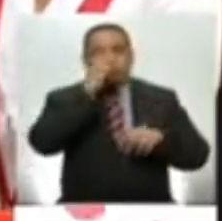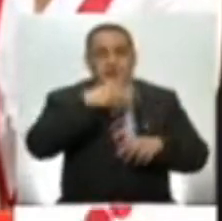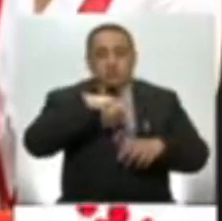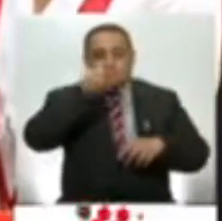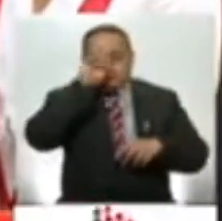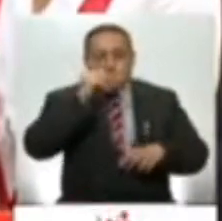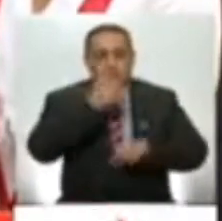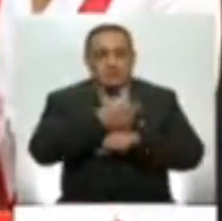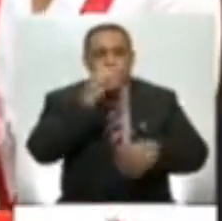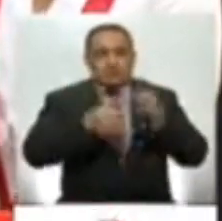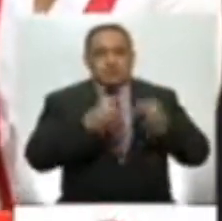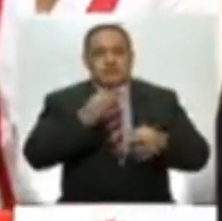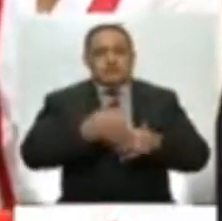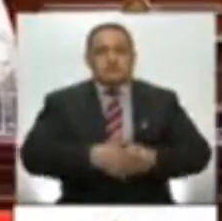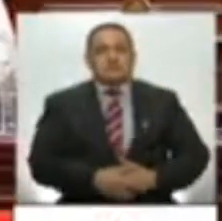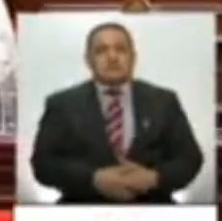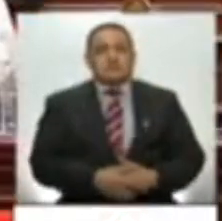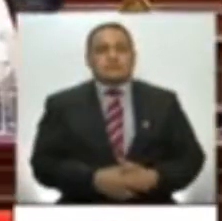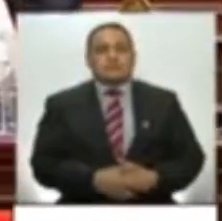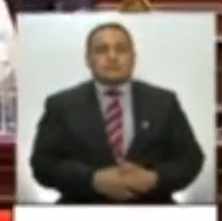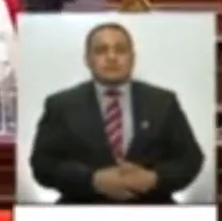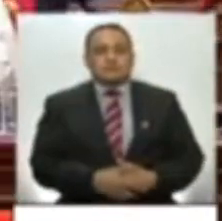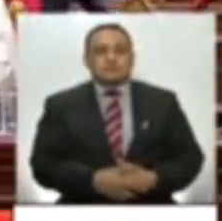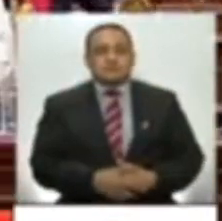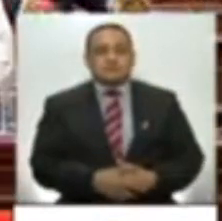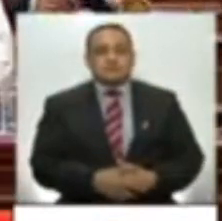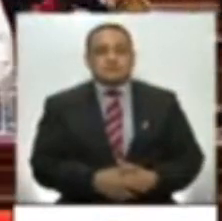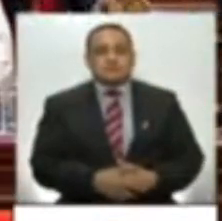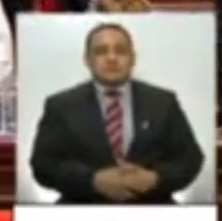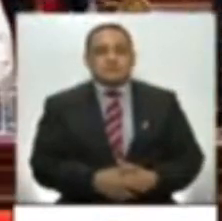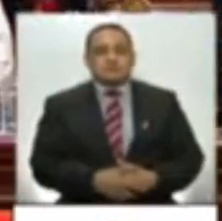nación se lo demanden. Gracias.